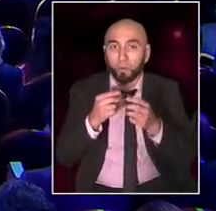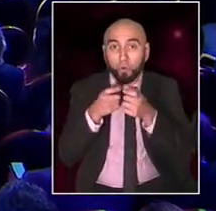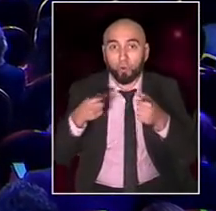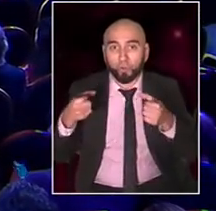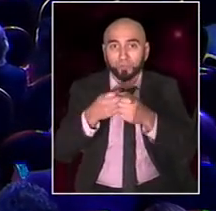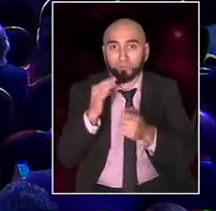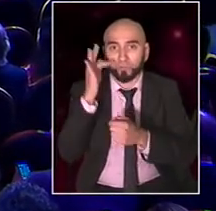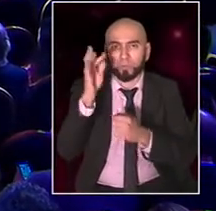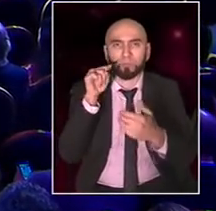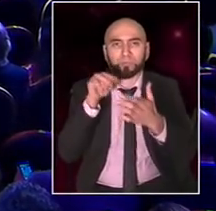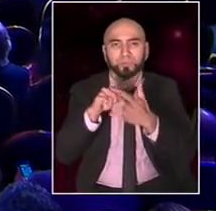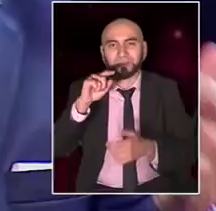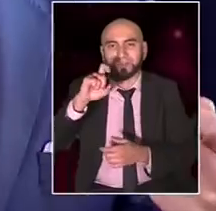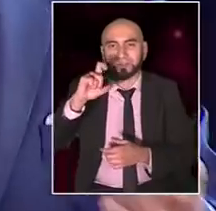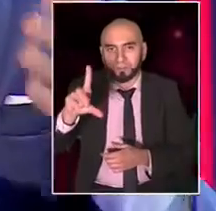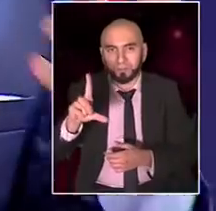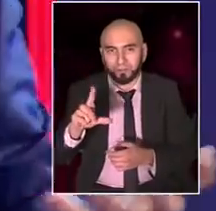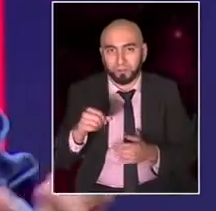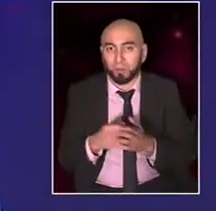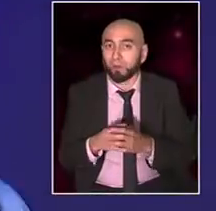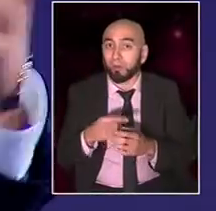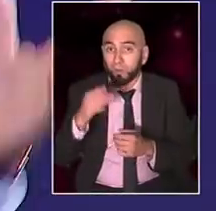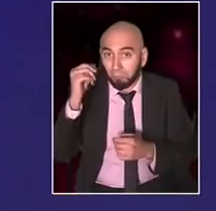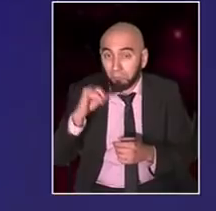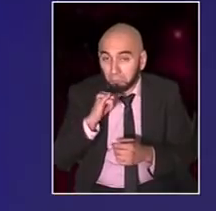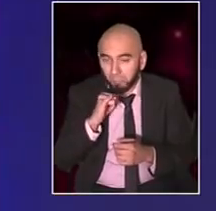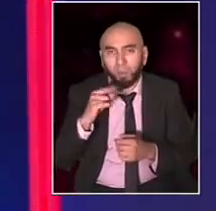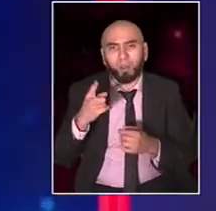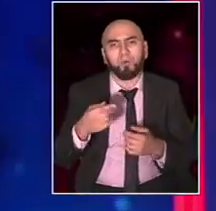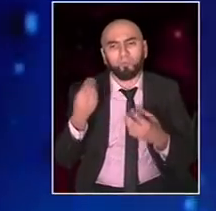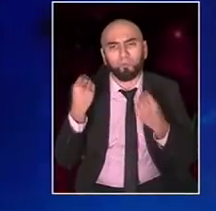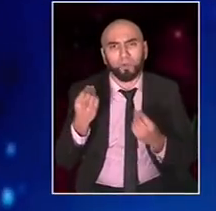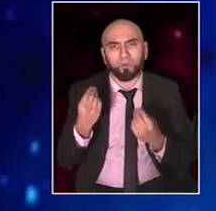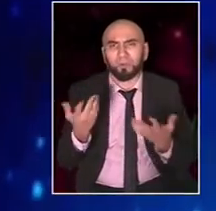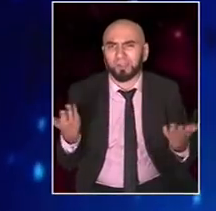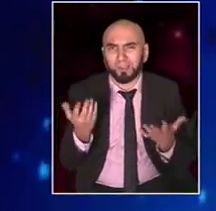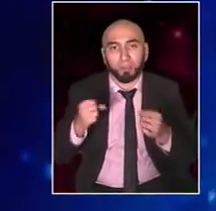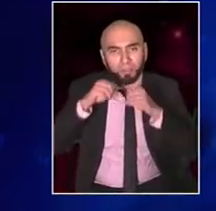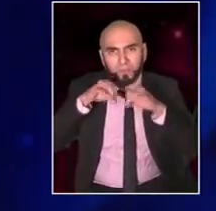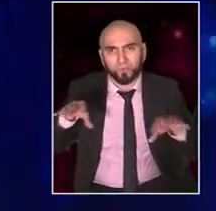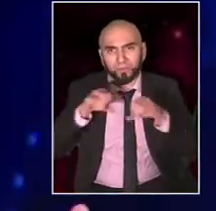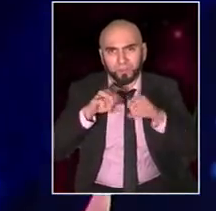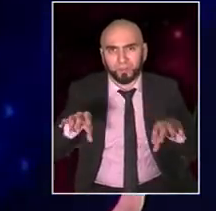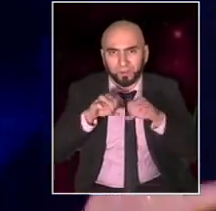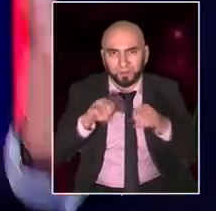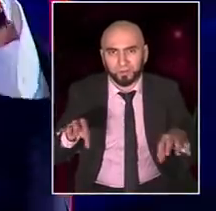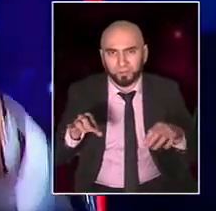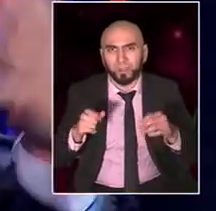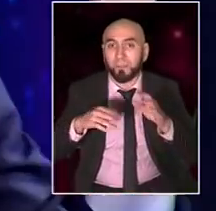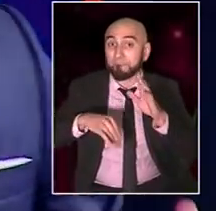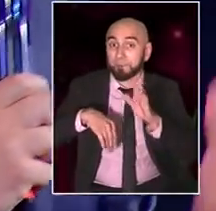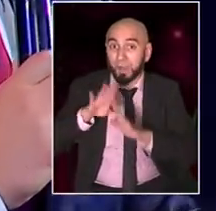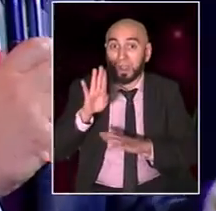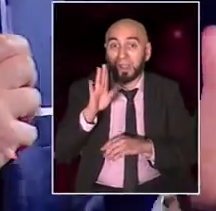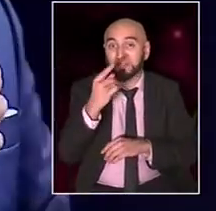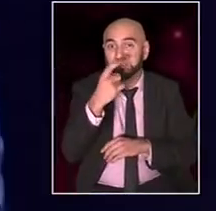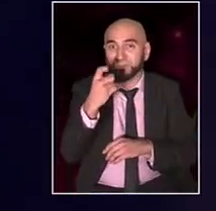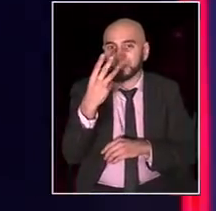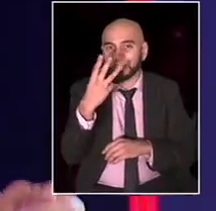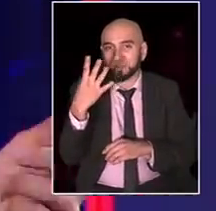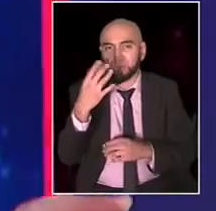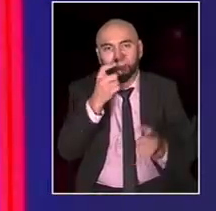congresofuturo.cl. Si no se lo saben, es bueno que lo difundan, porque de eso se trata, que todos podamos acceder a las más de 135 personas que van a